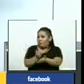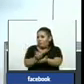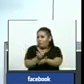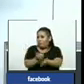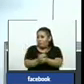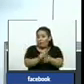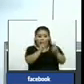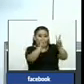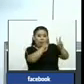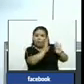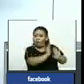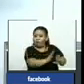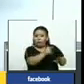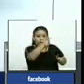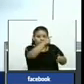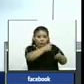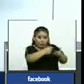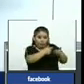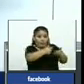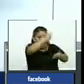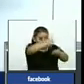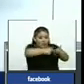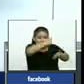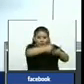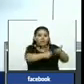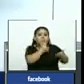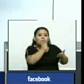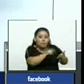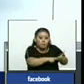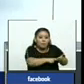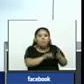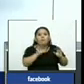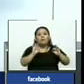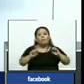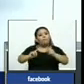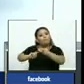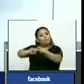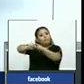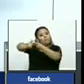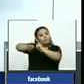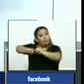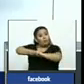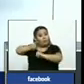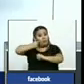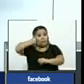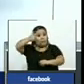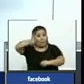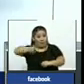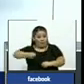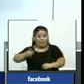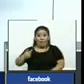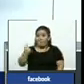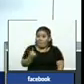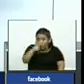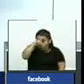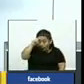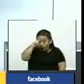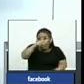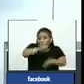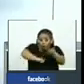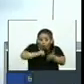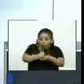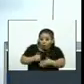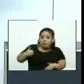de pensiones. Vamos a realizar una reforma que nos lleve a dignificar la pensión que después de tantos años